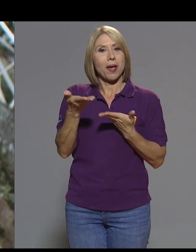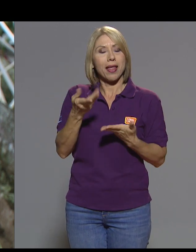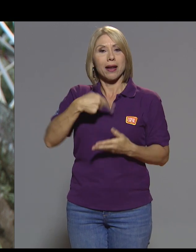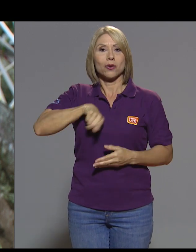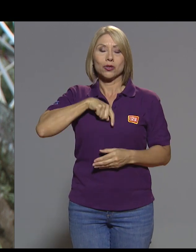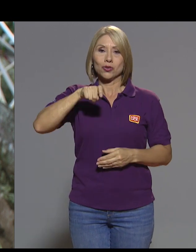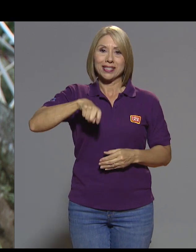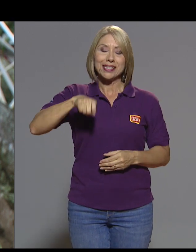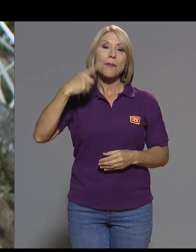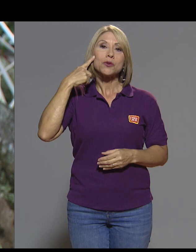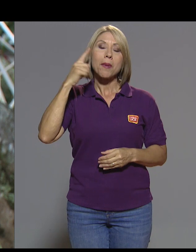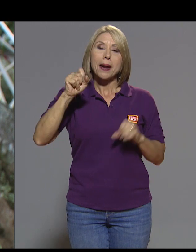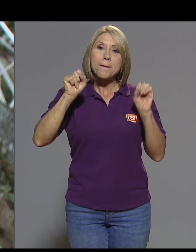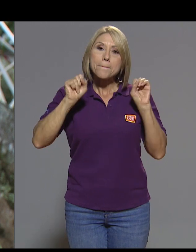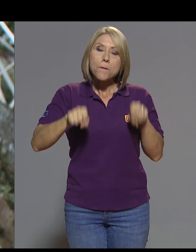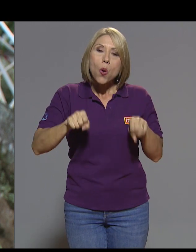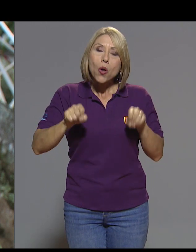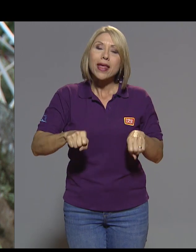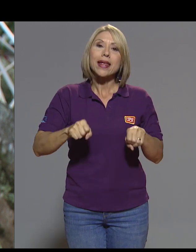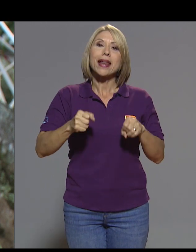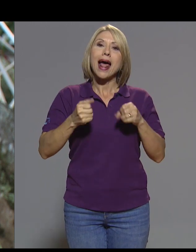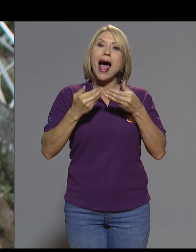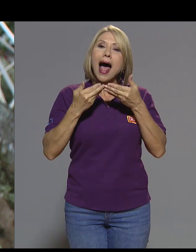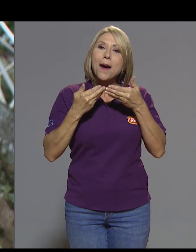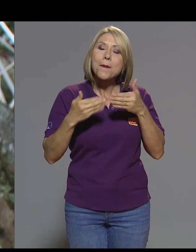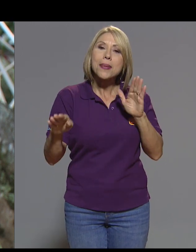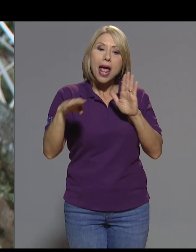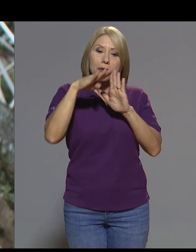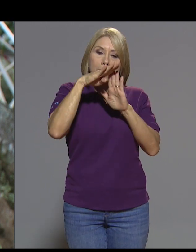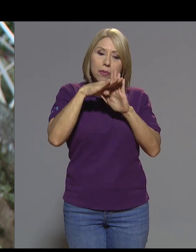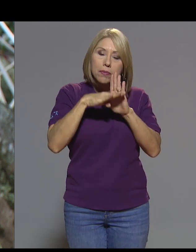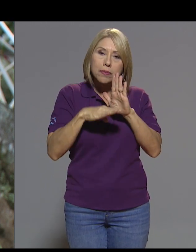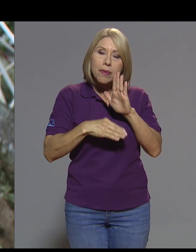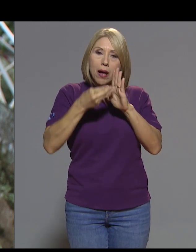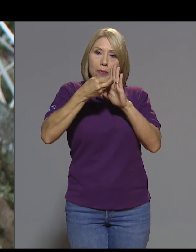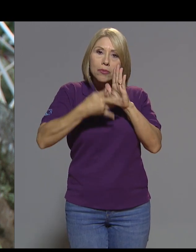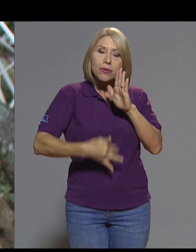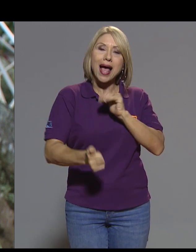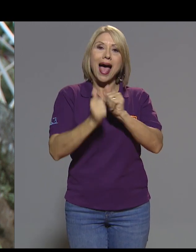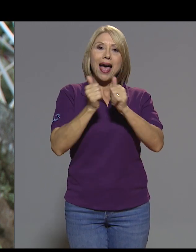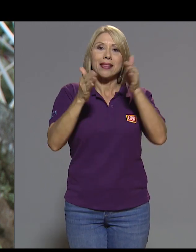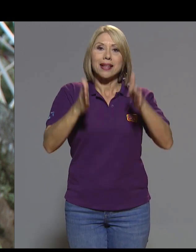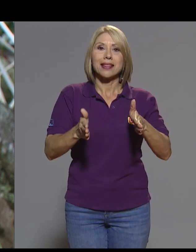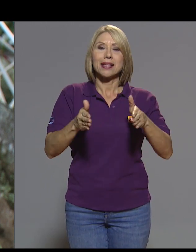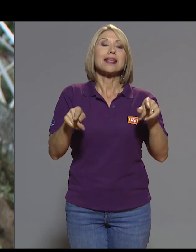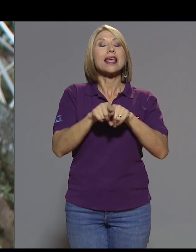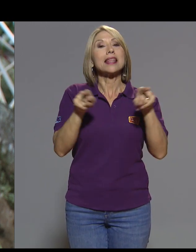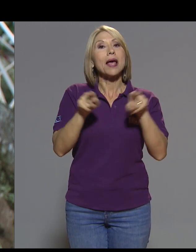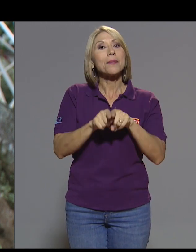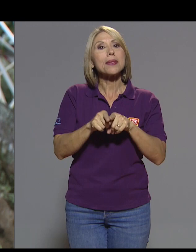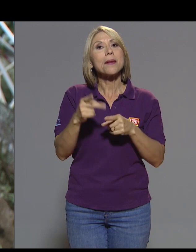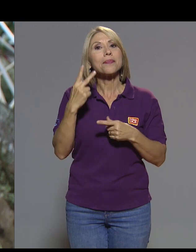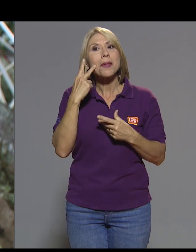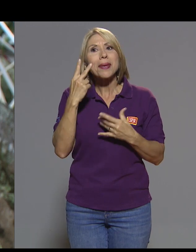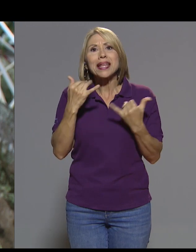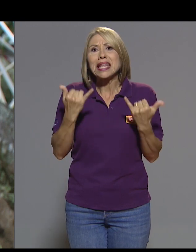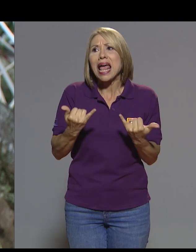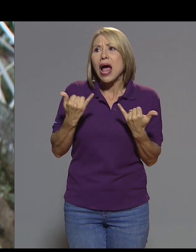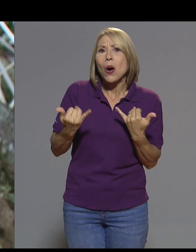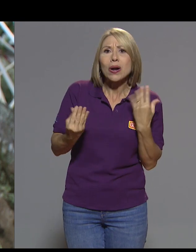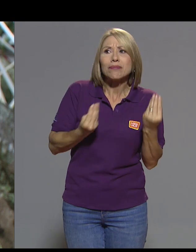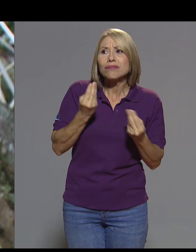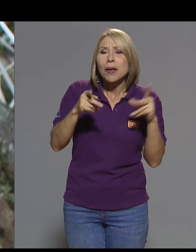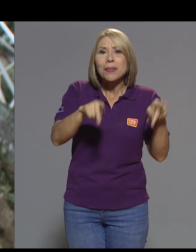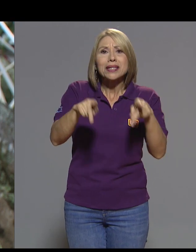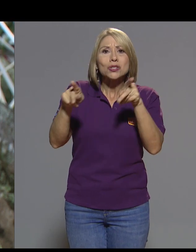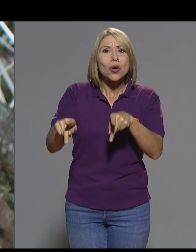lo que necesitamos para poder ampliar la base de atletas y poder tener esa brecha que esa brecha tan grande